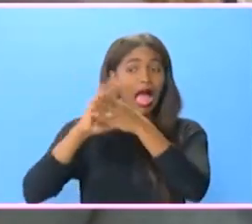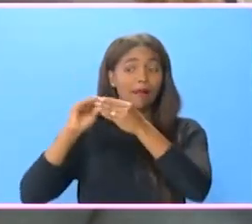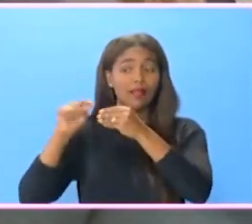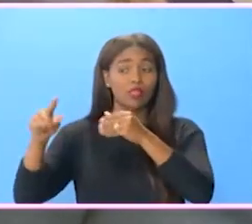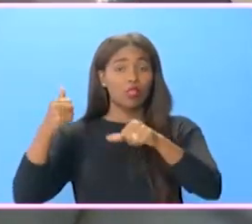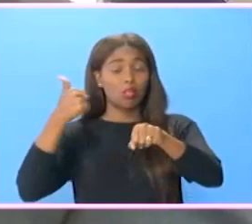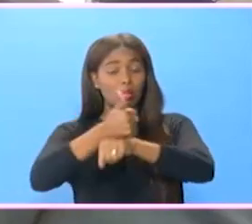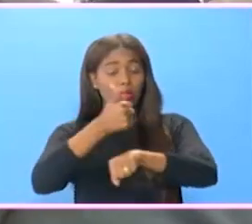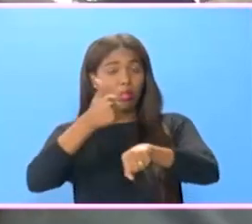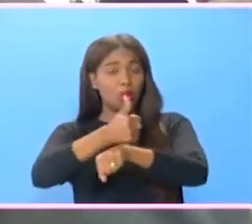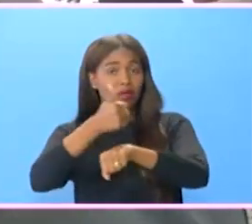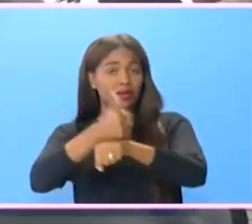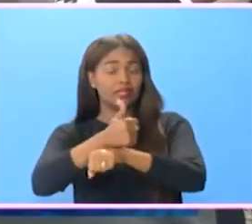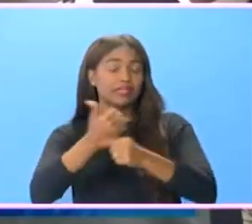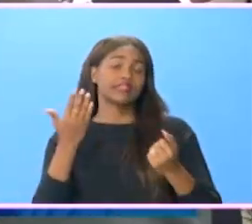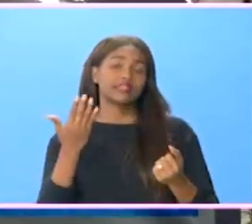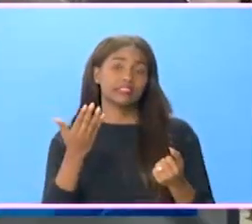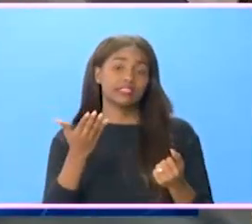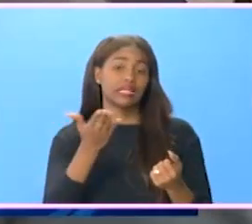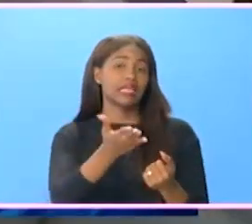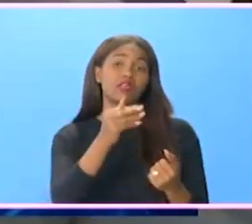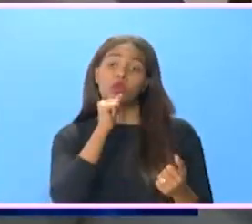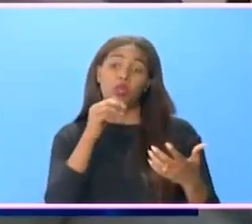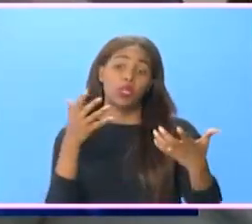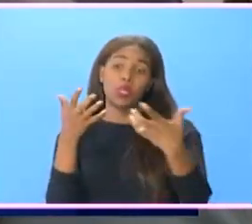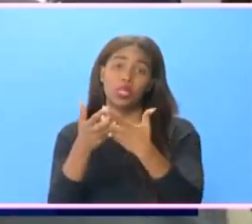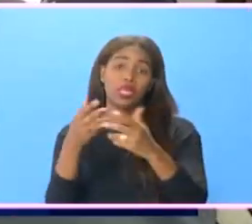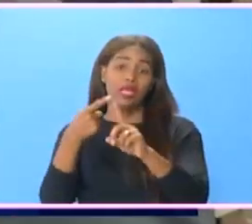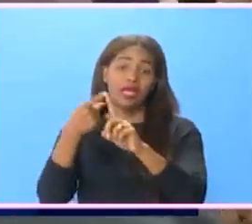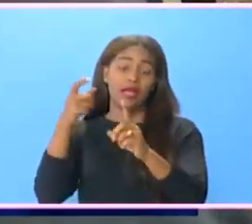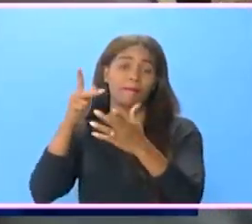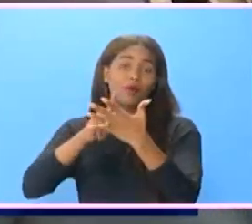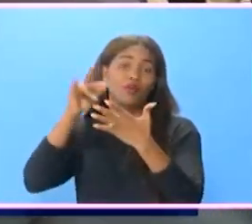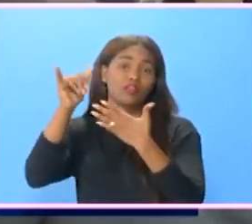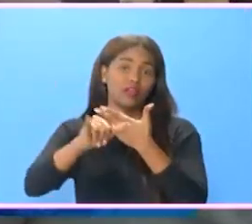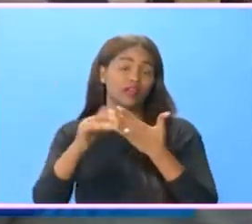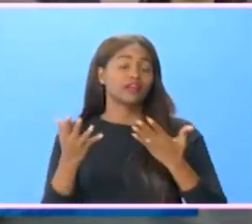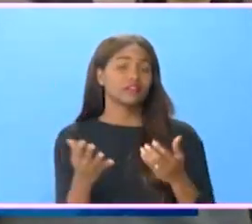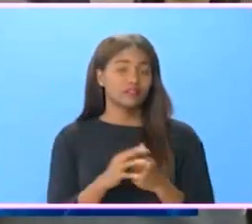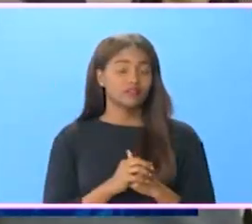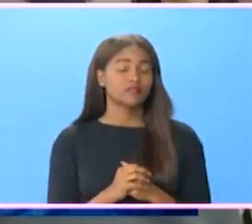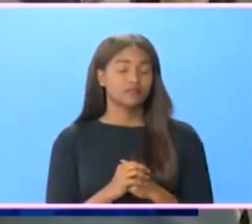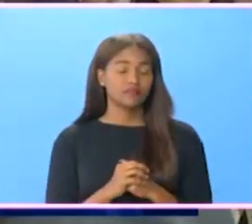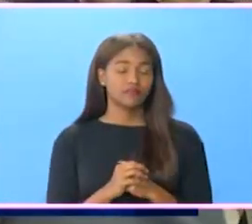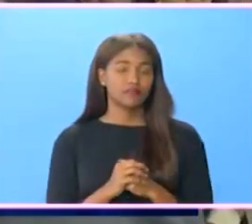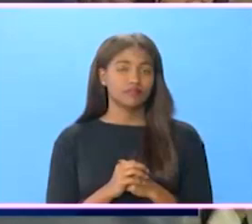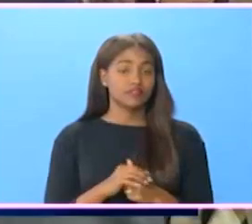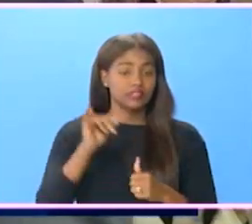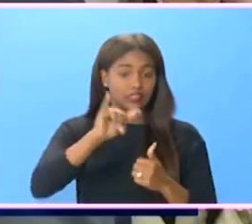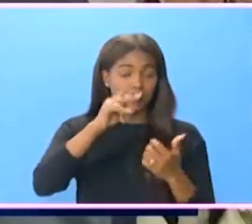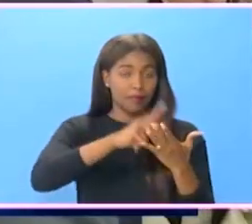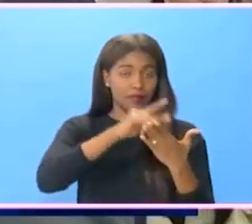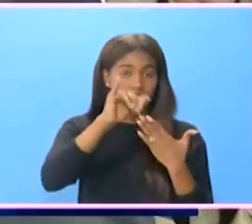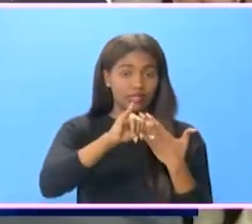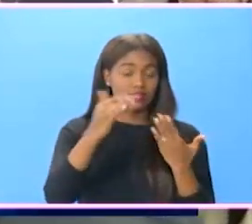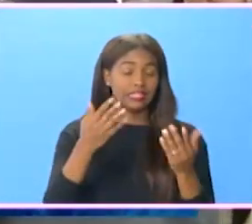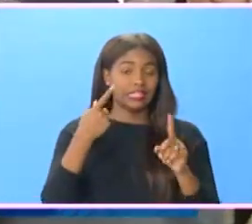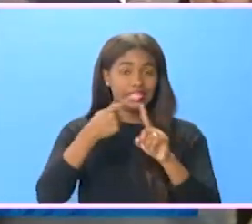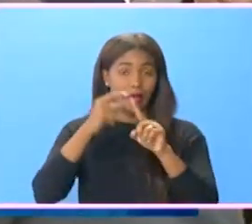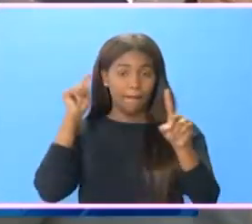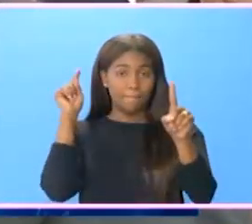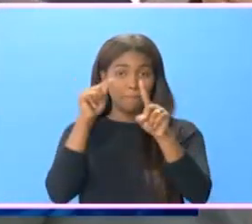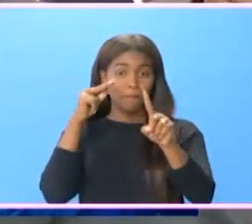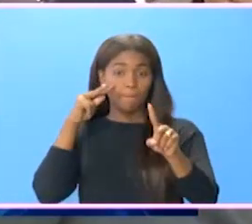acusaciones que ni siquiera tienen que ver con la naturaleza del proyecto. Este es un proyecto que desde el punto de